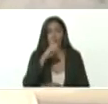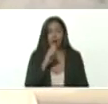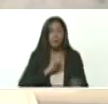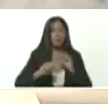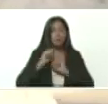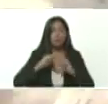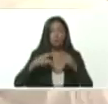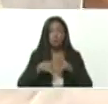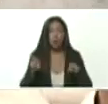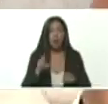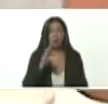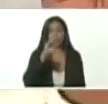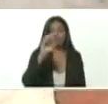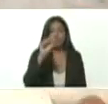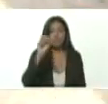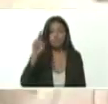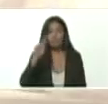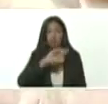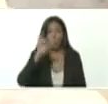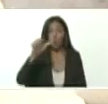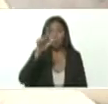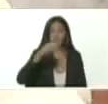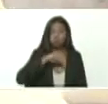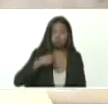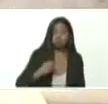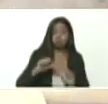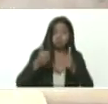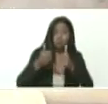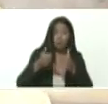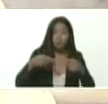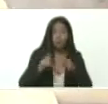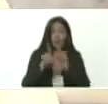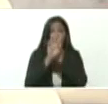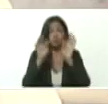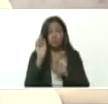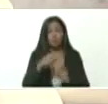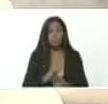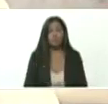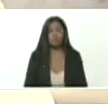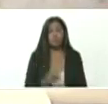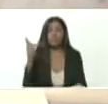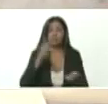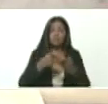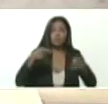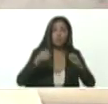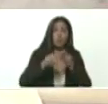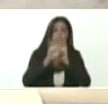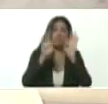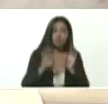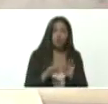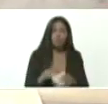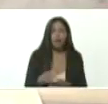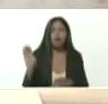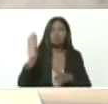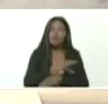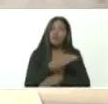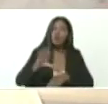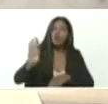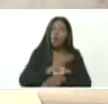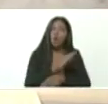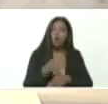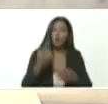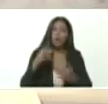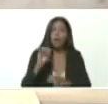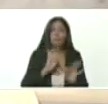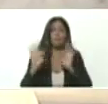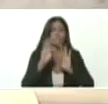César Rengifo. Desde julio quedamos comprometidos que iniciaríamos el año con la participación del coro del movimiento César Rengifo y